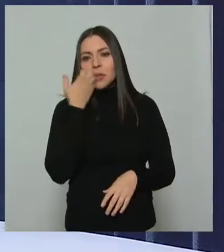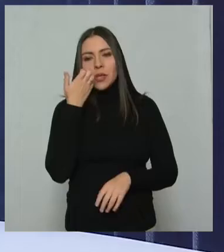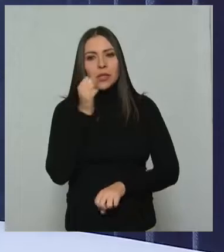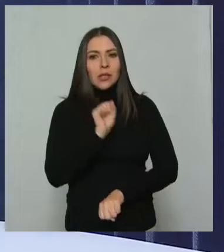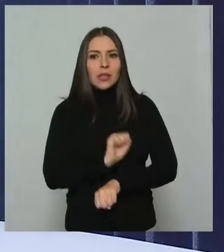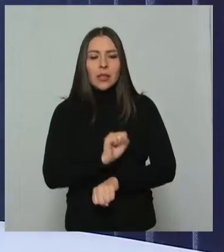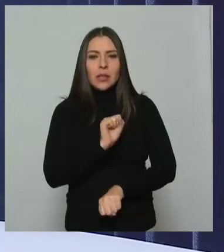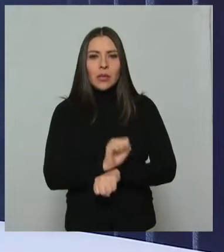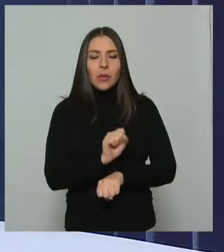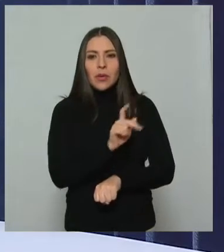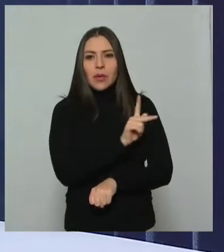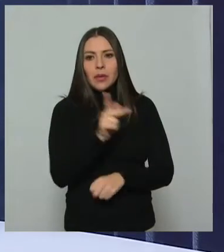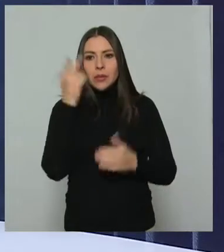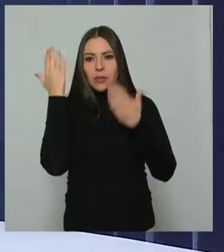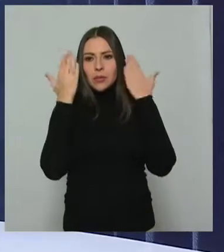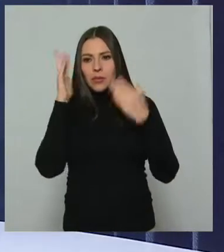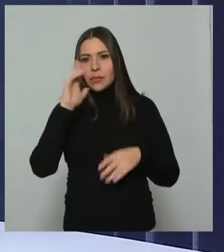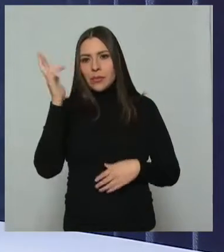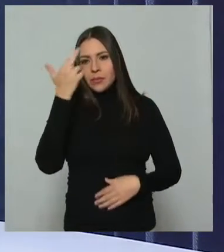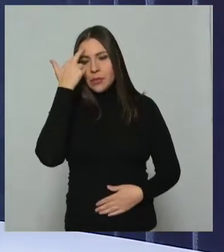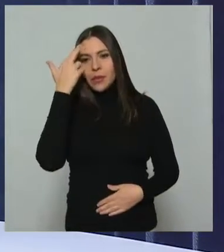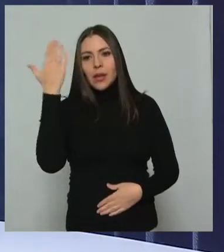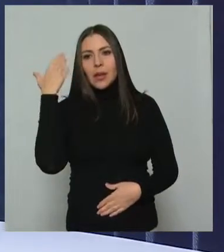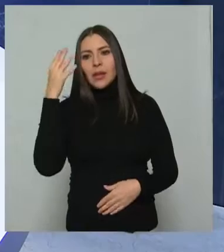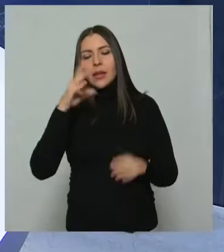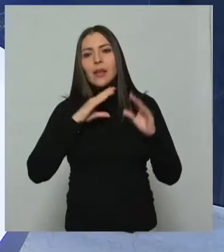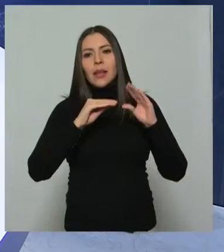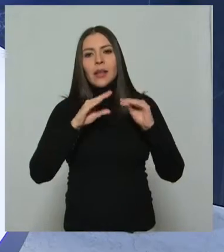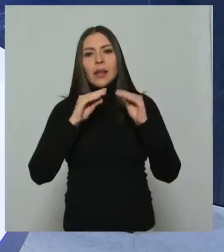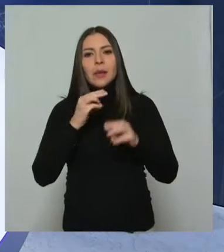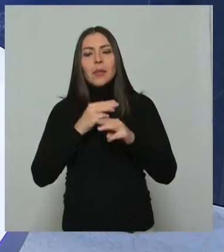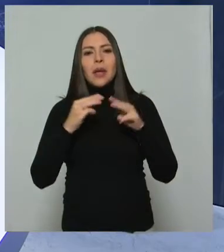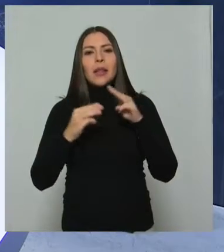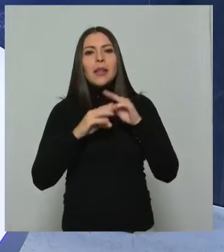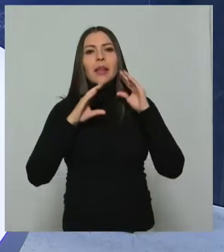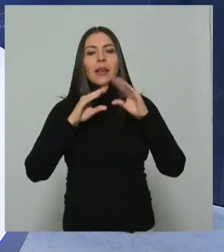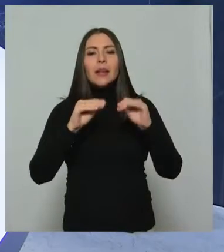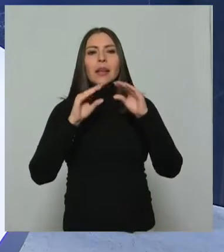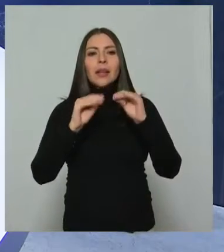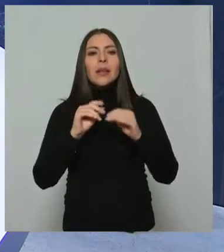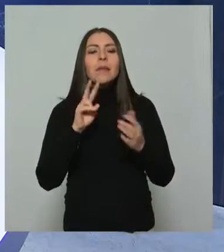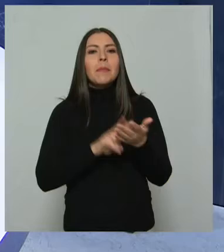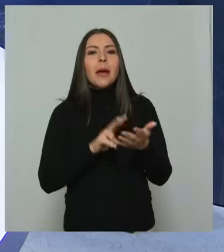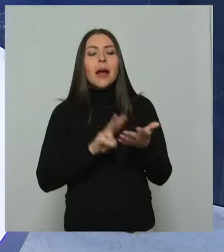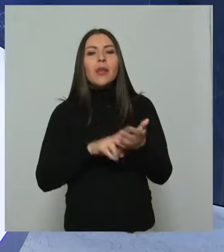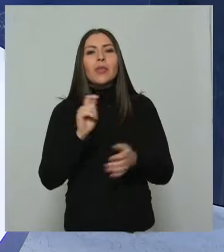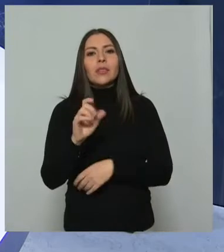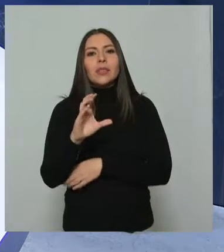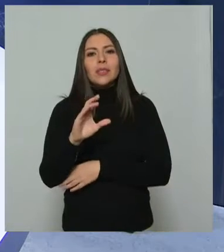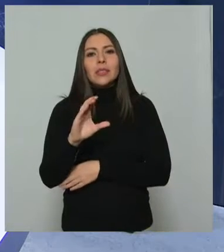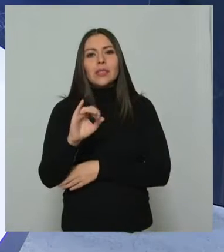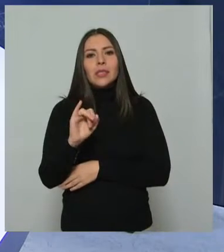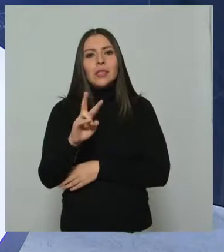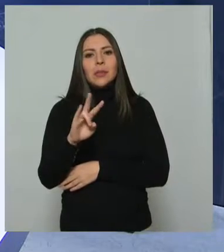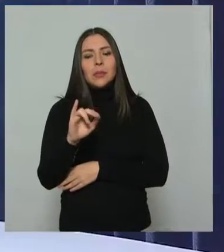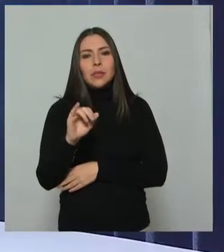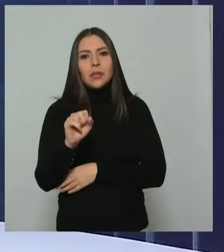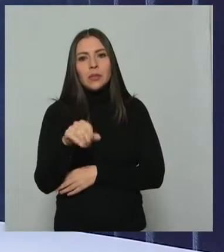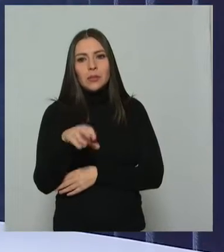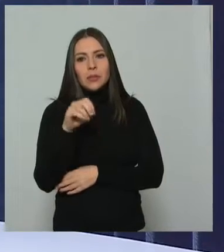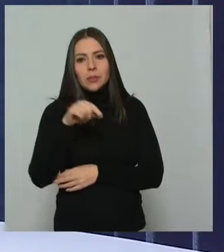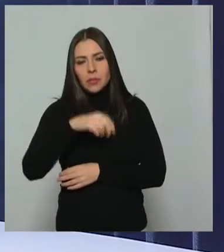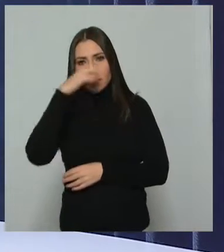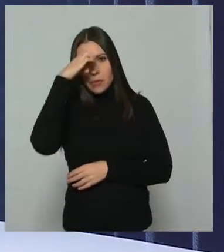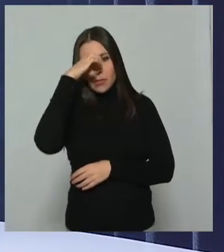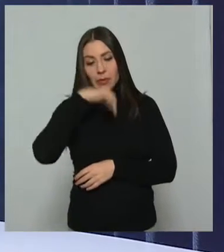quienes cursamos, bueno, ¿te acuerdas de civismo? Bueno, Sí. también era una materia. Así es. Y evidentemente literatura. En México tenemos una educación